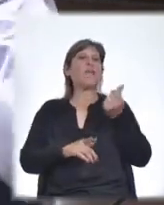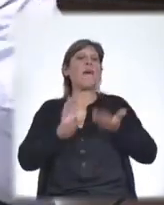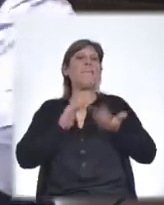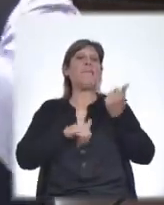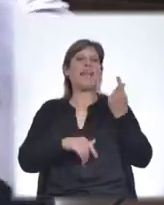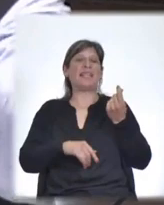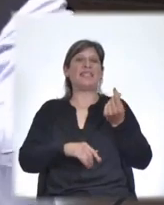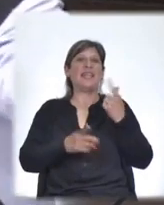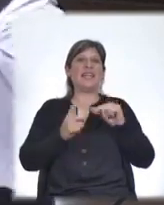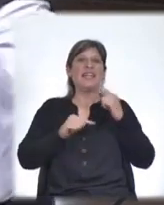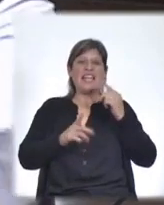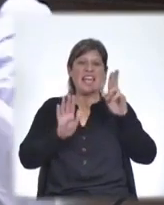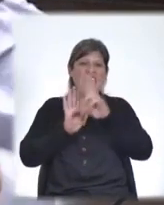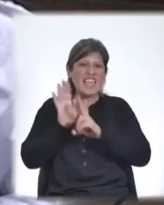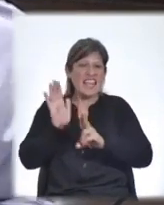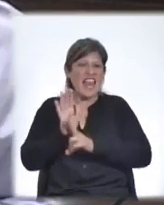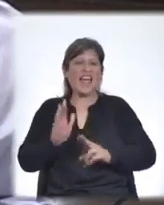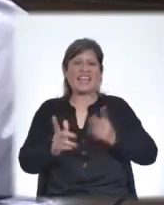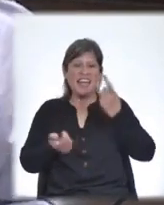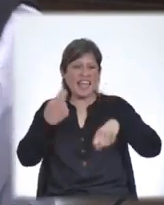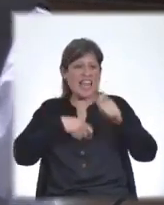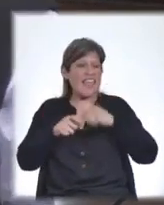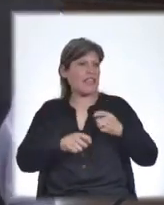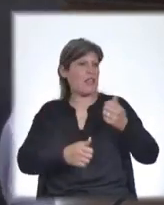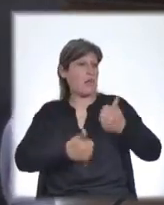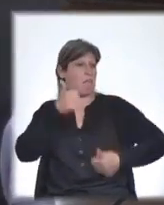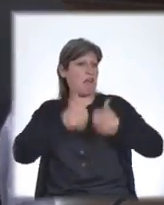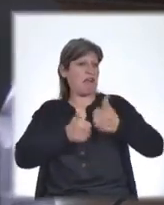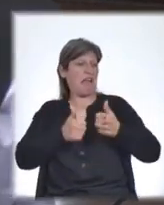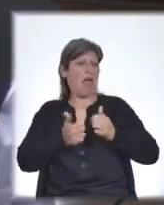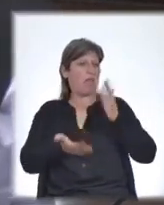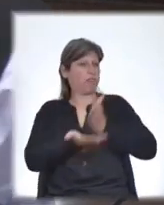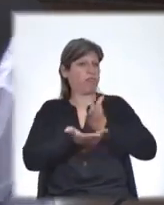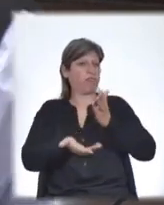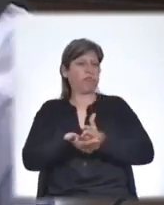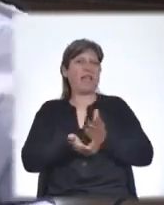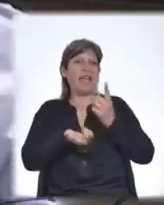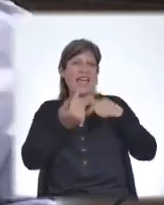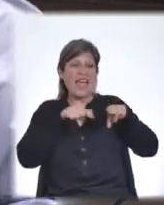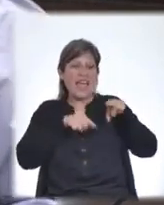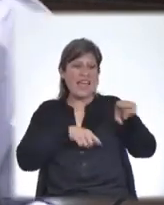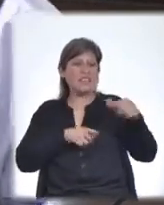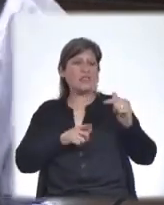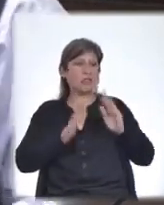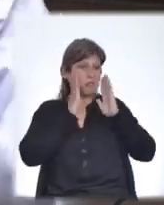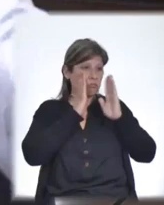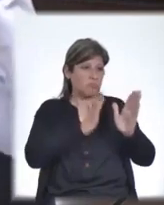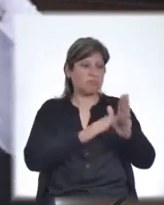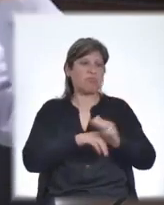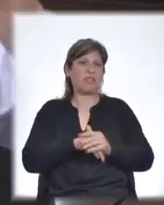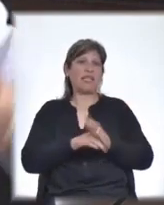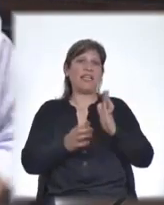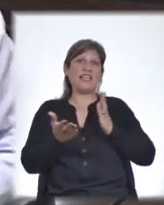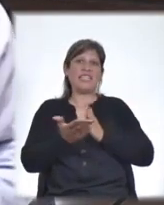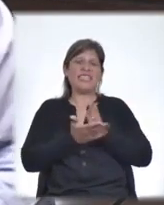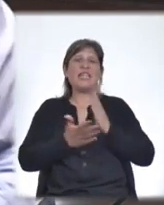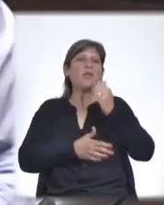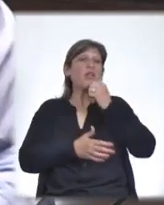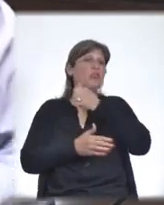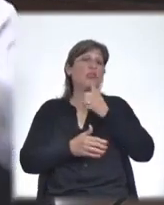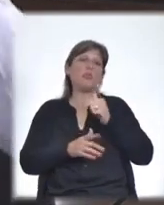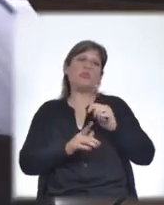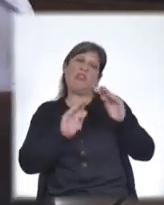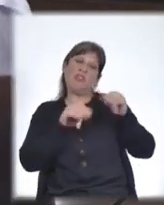y las reglas del mercado implacables de la competencia, esos heridos hay que ir a atenderlos. Siempre con soluciones